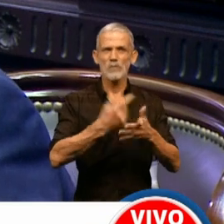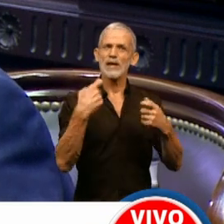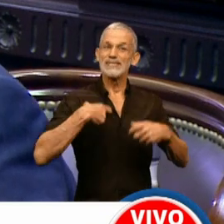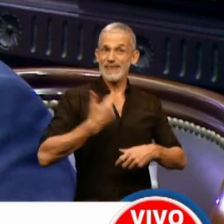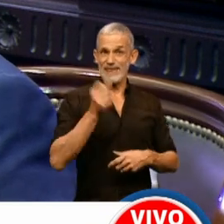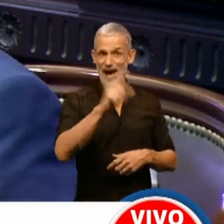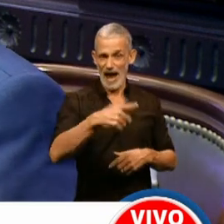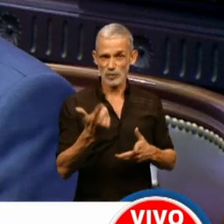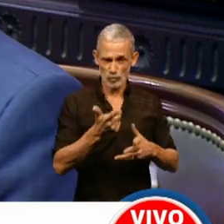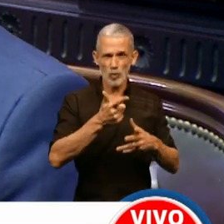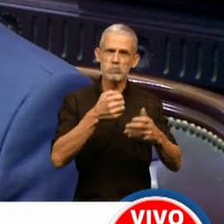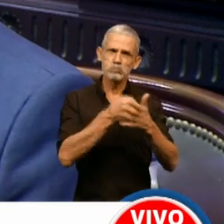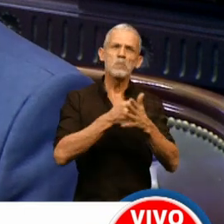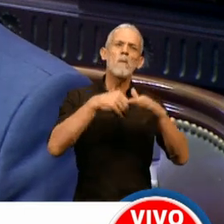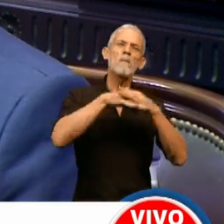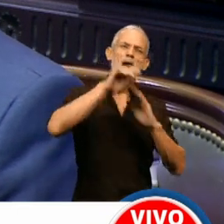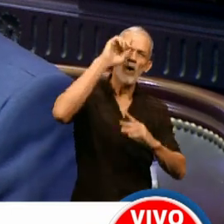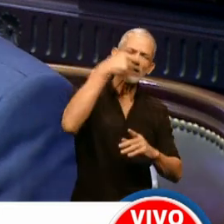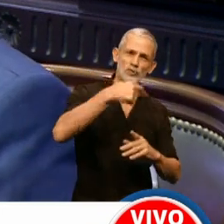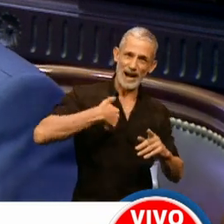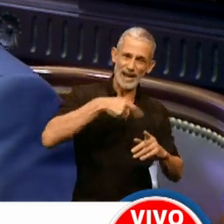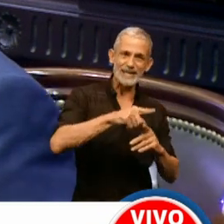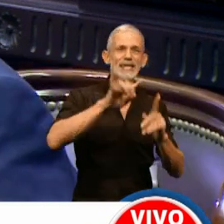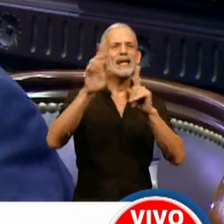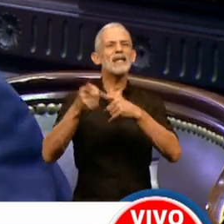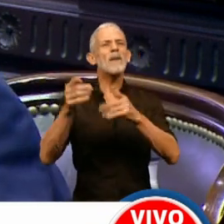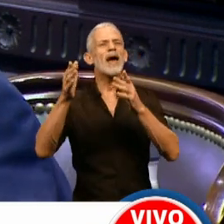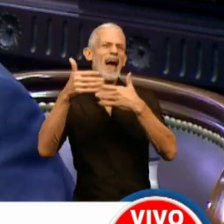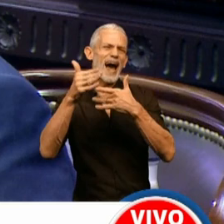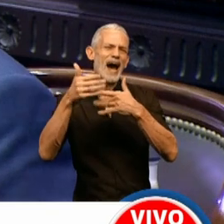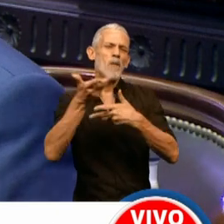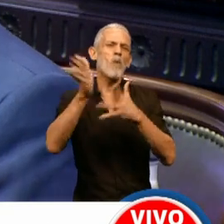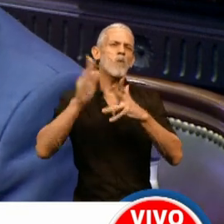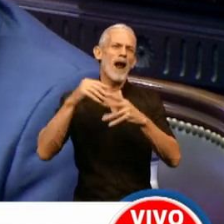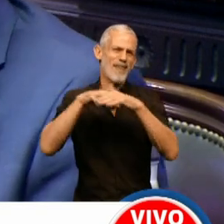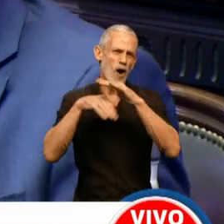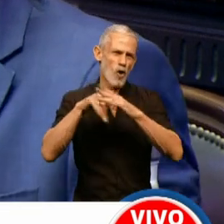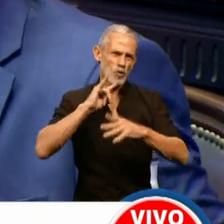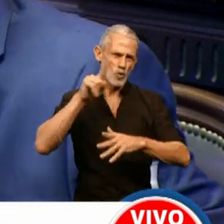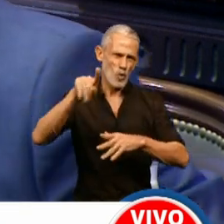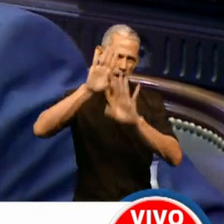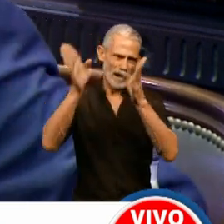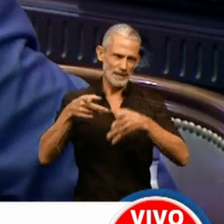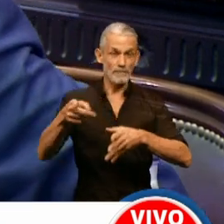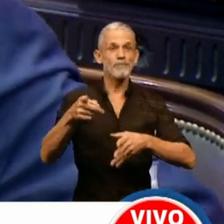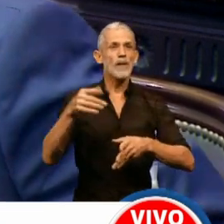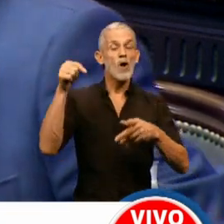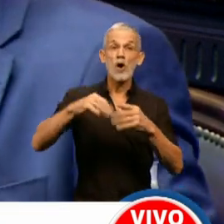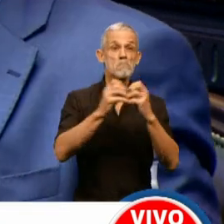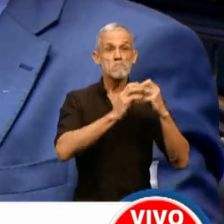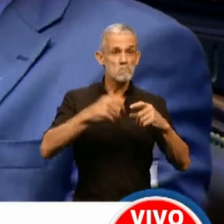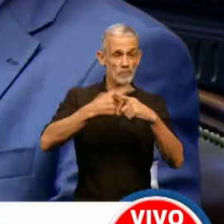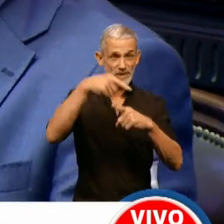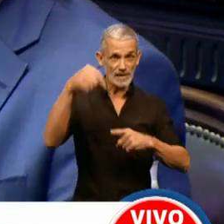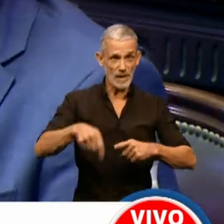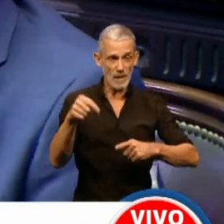sindical tanto el banco nación argentina como la caja popular de ahorros de tucumán lo que discutimos hoy